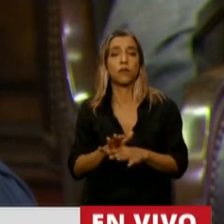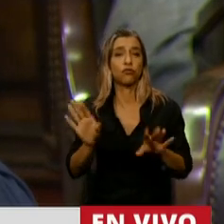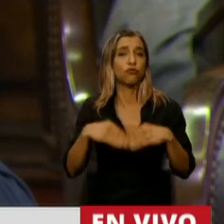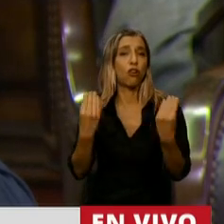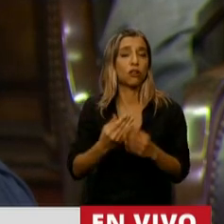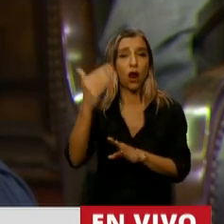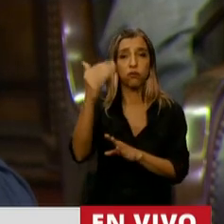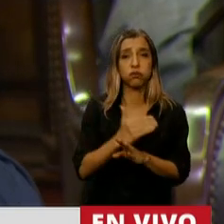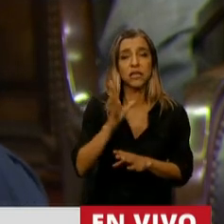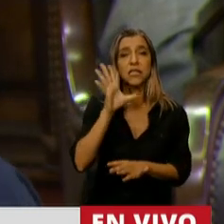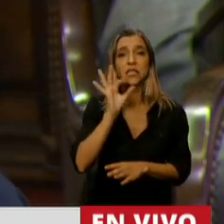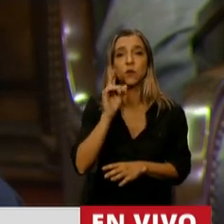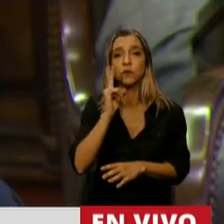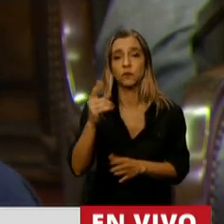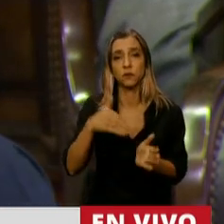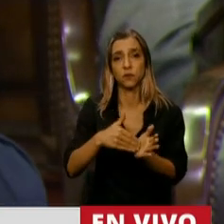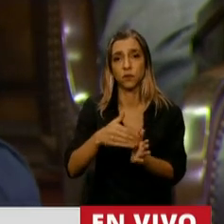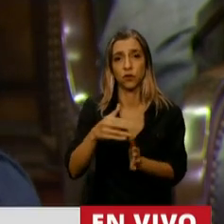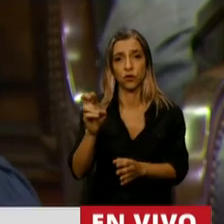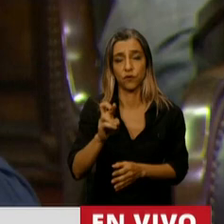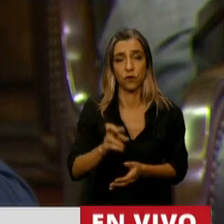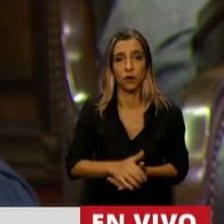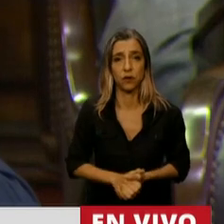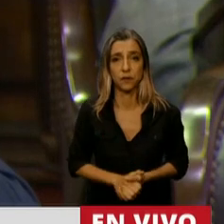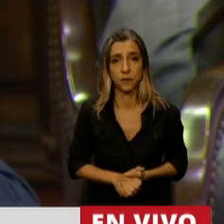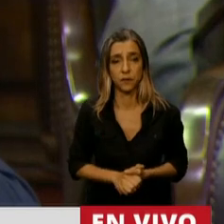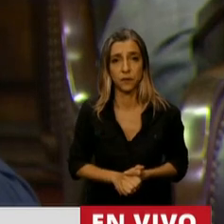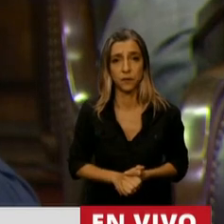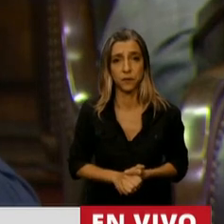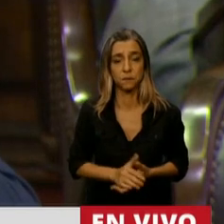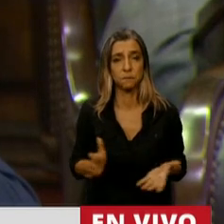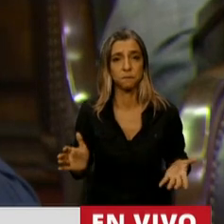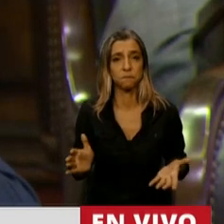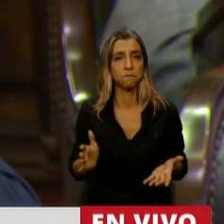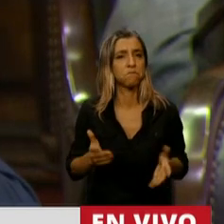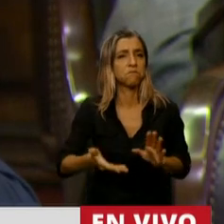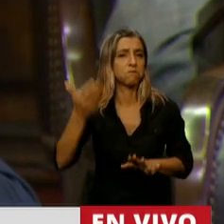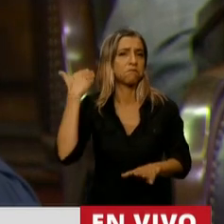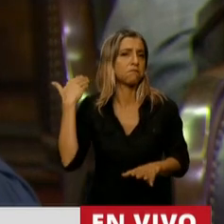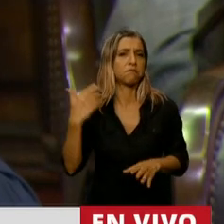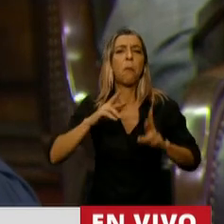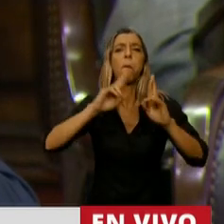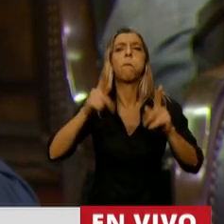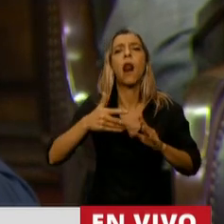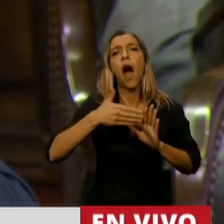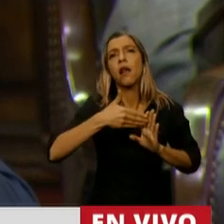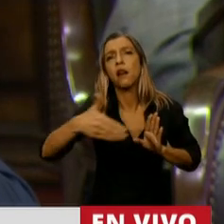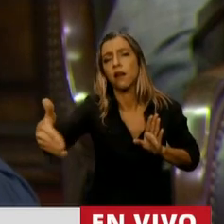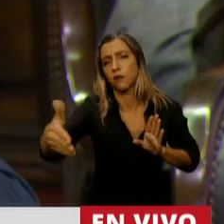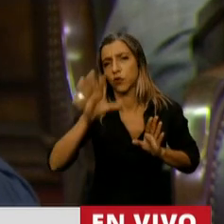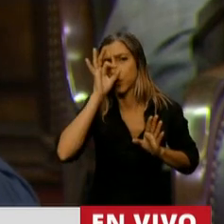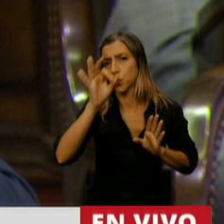dólares nunca se cumplió un plan de inversiones en mediano y largo plazo